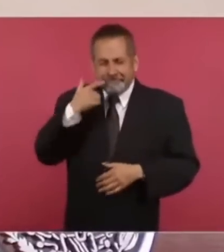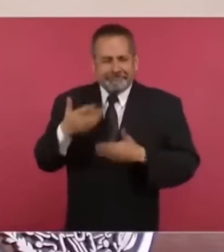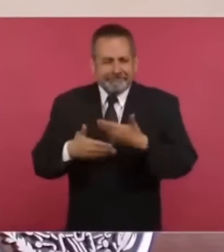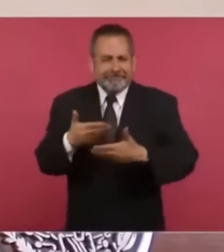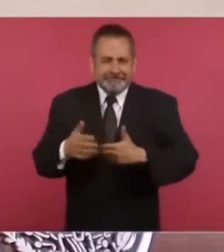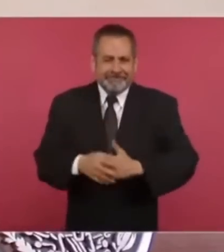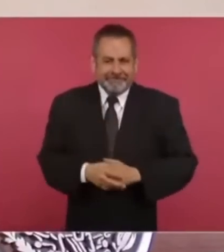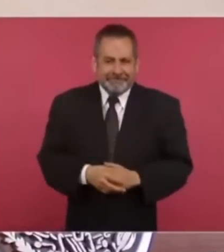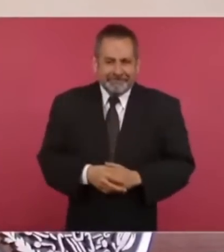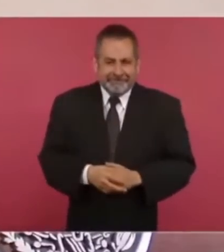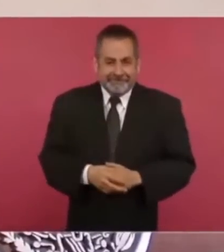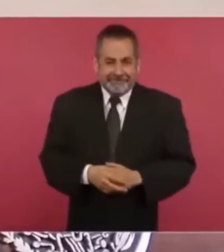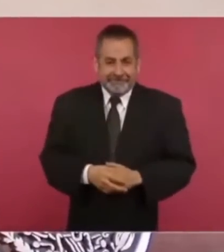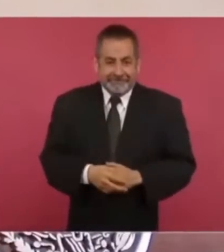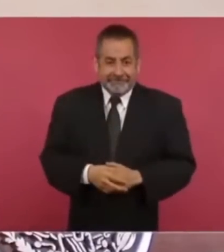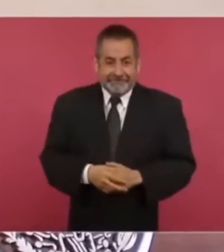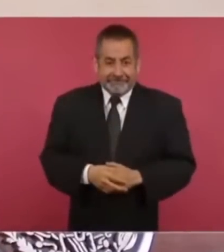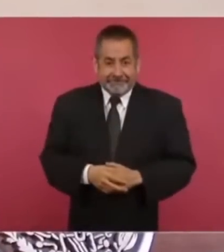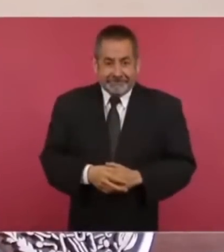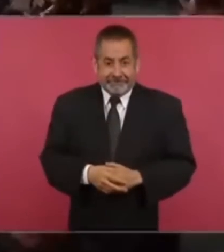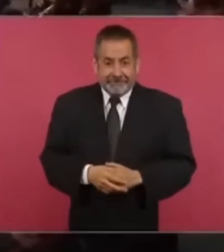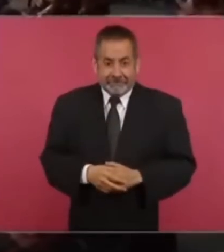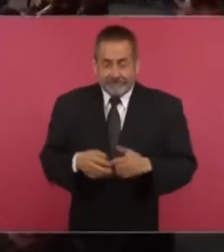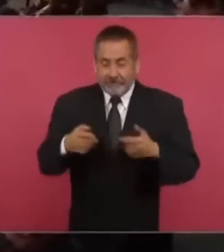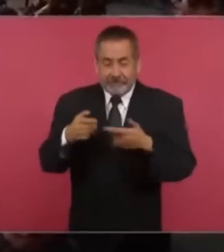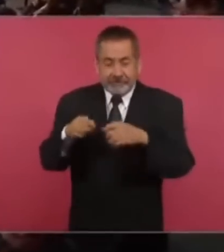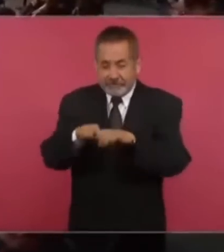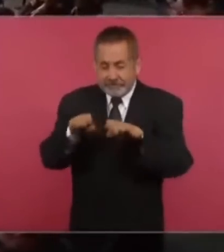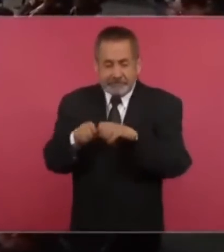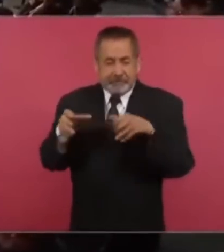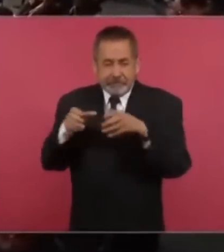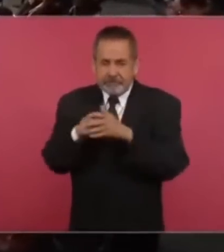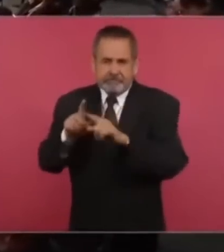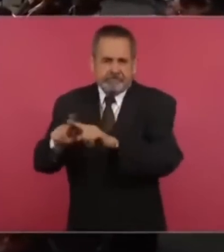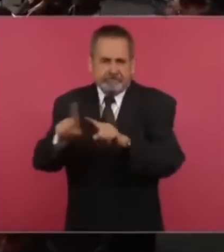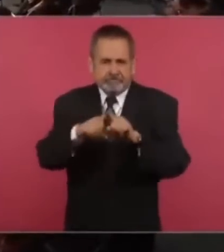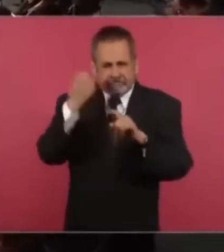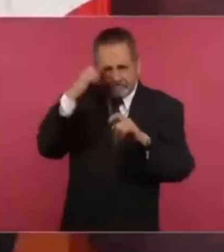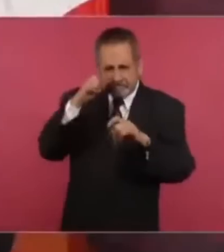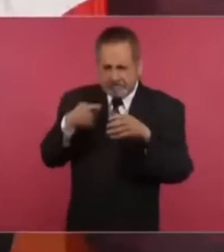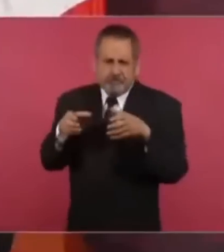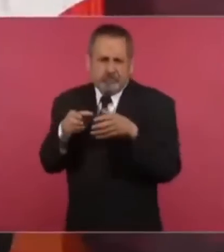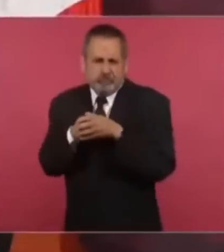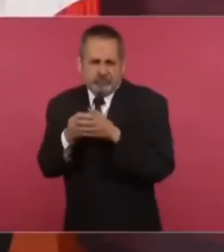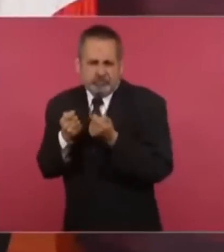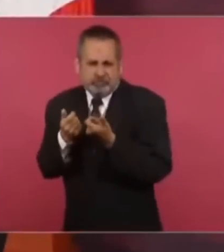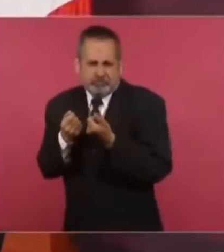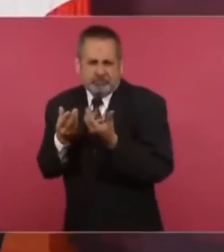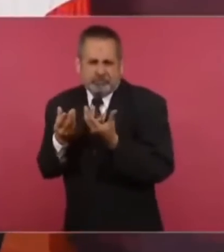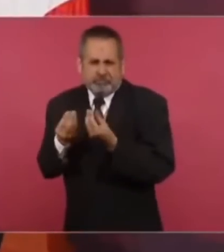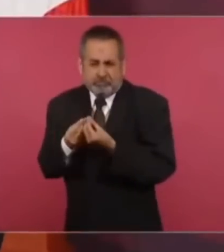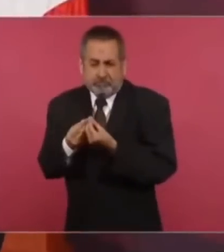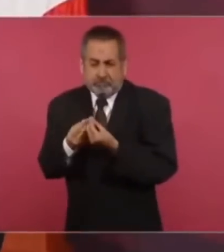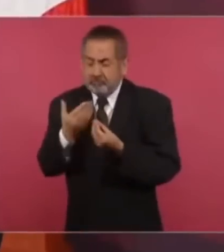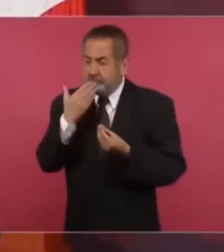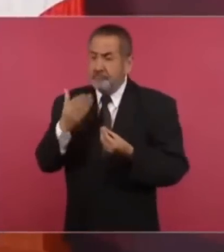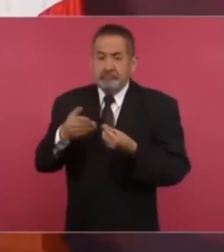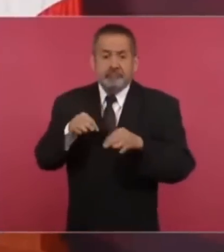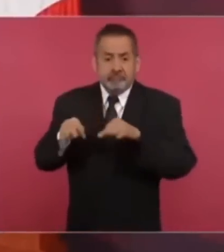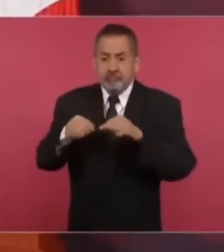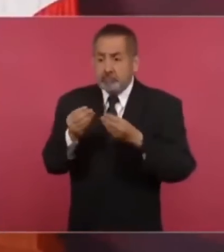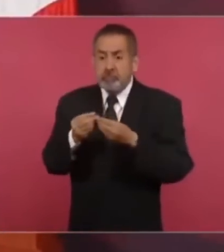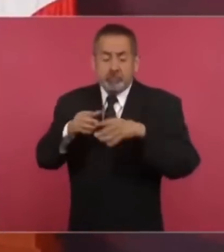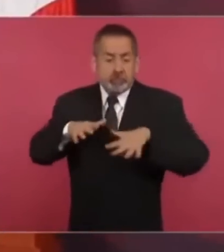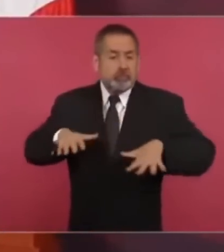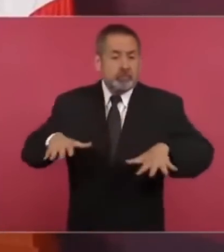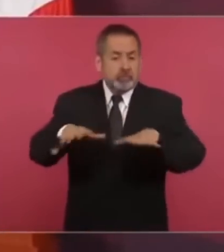porque pues somos un equipo muy pequeño, multidisciplinario, pero pues ahora sí que tenemos que abarcar